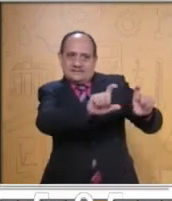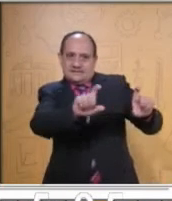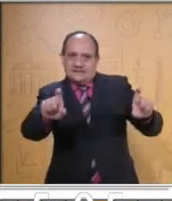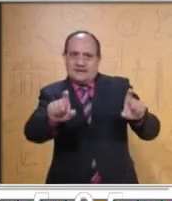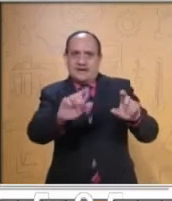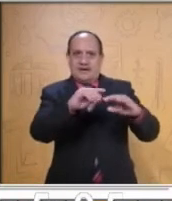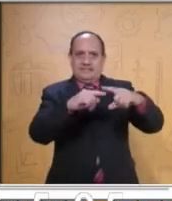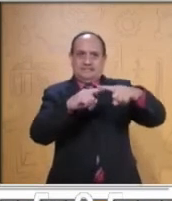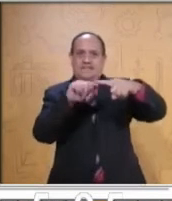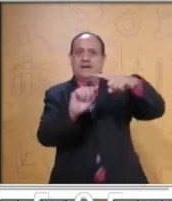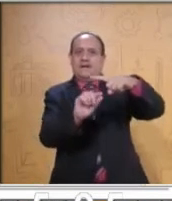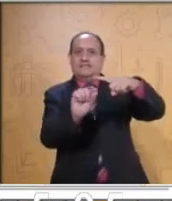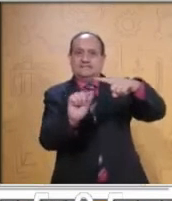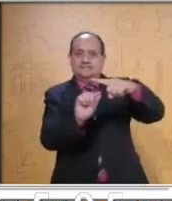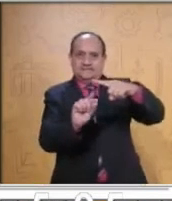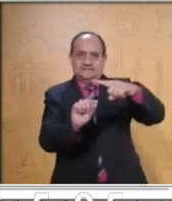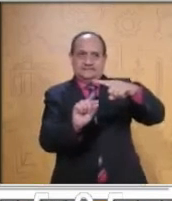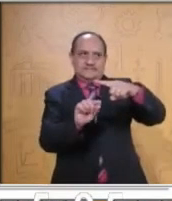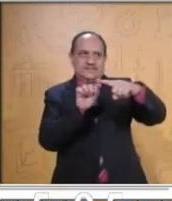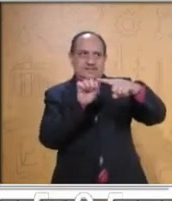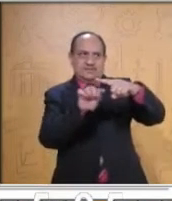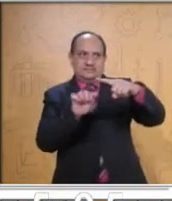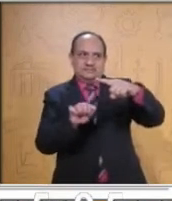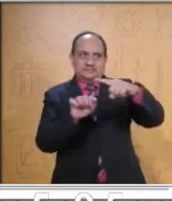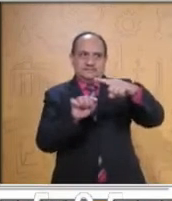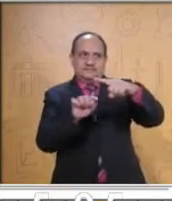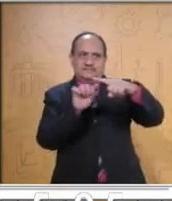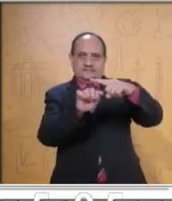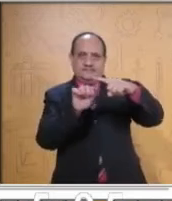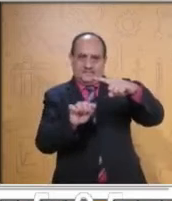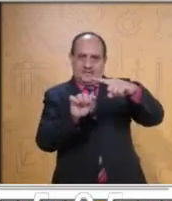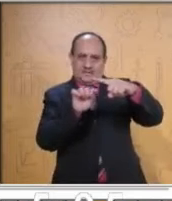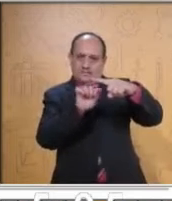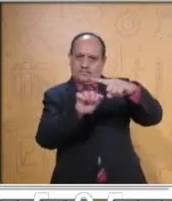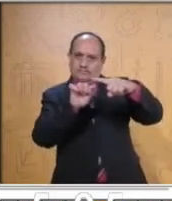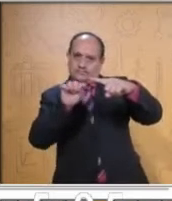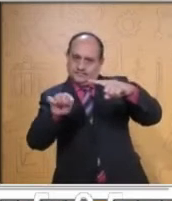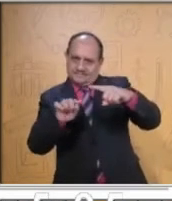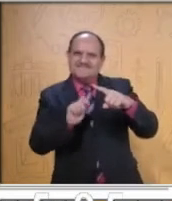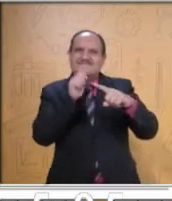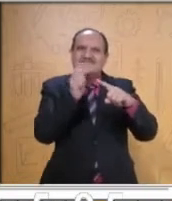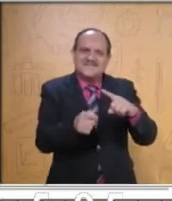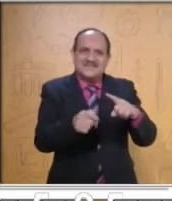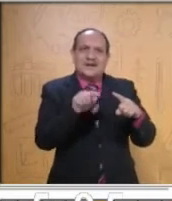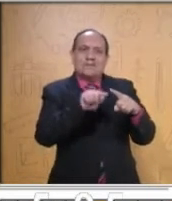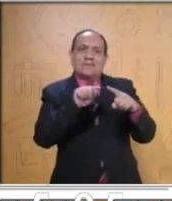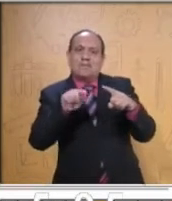abajo aparece unos puntitos suspensivos.